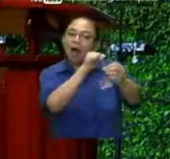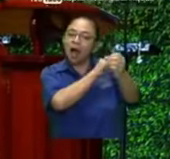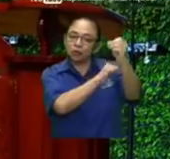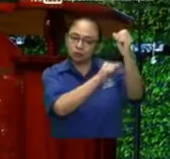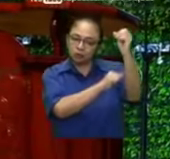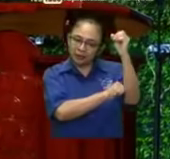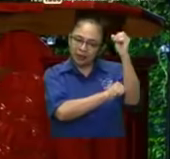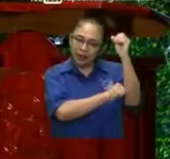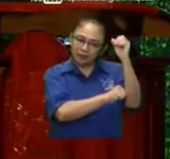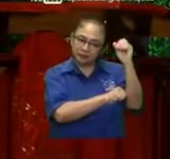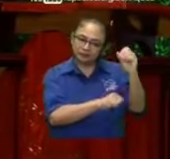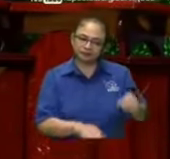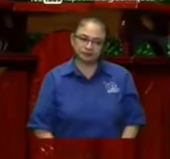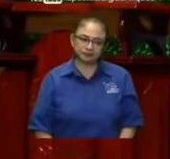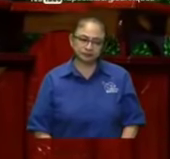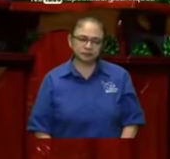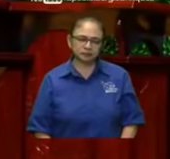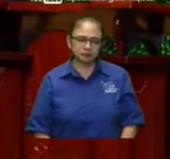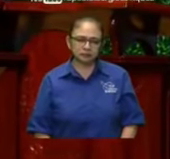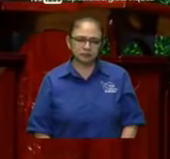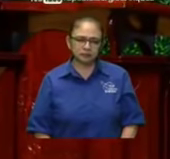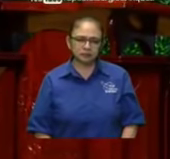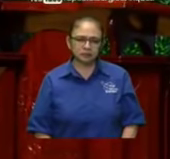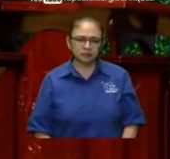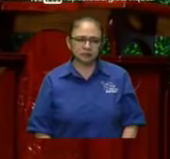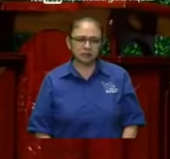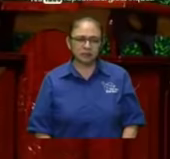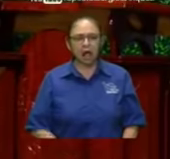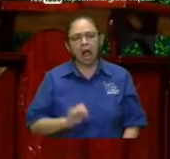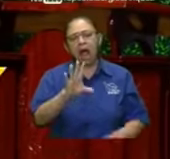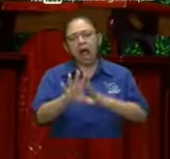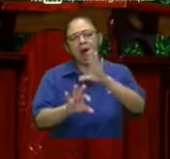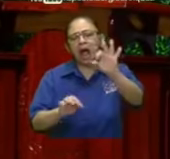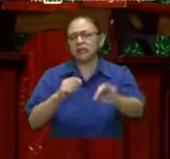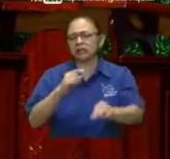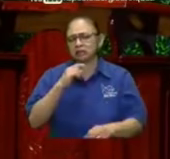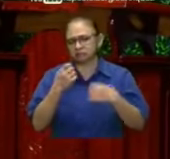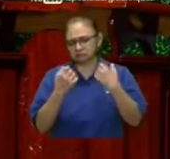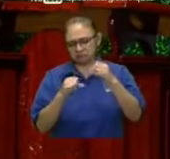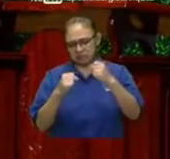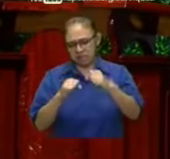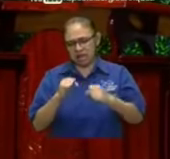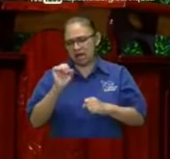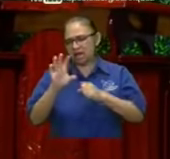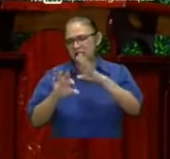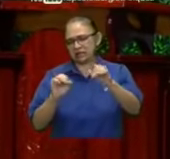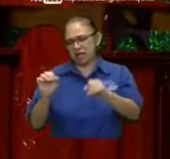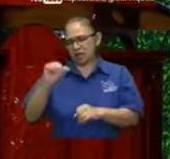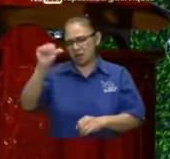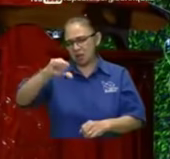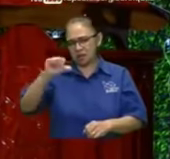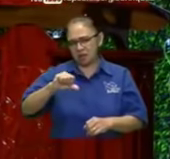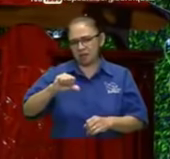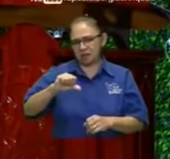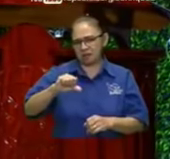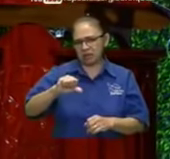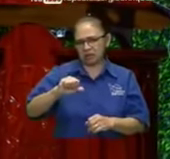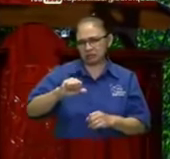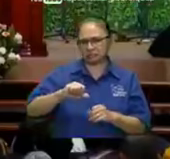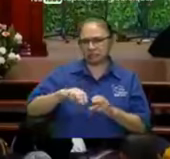dice, mira, esto va a afectar tu privilegio. ¿Y por qué si lo hice afuera de la iglesia? ¿Y por qué si el clavo no lo echamos afuera de la iglesia? ¿Por qué me va a quitar mi